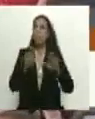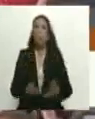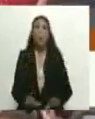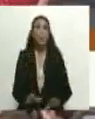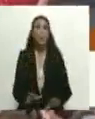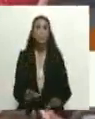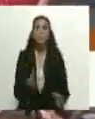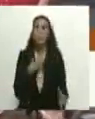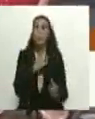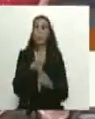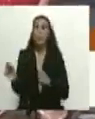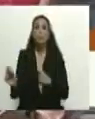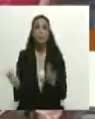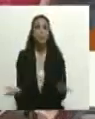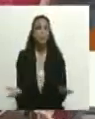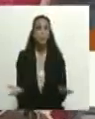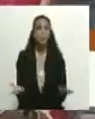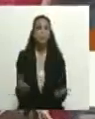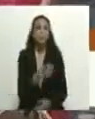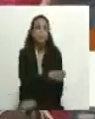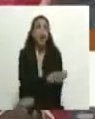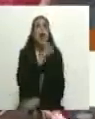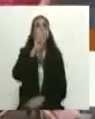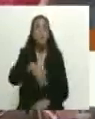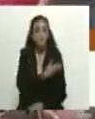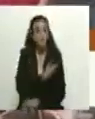vista. El que va.